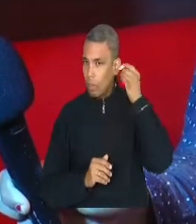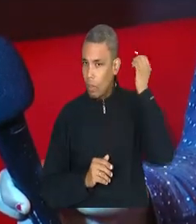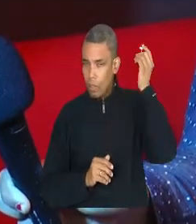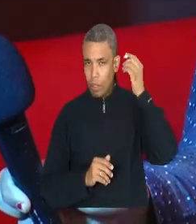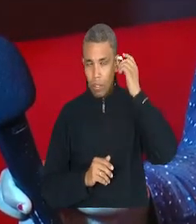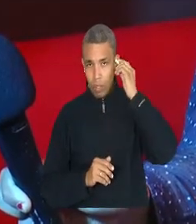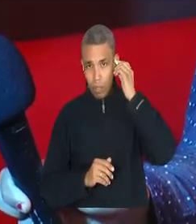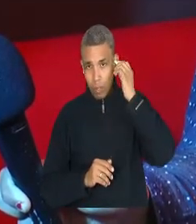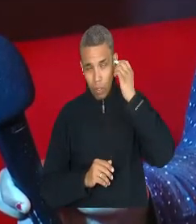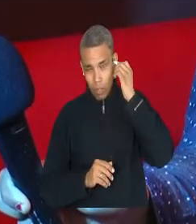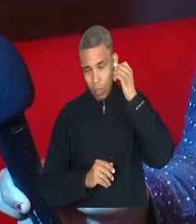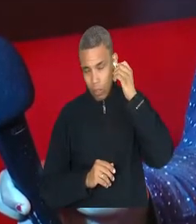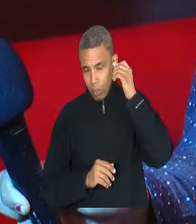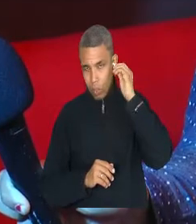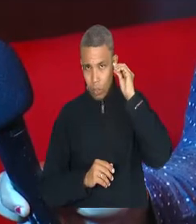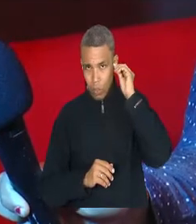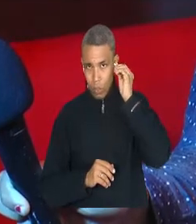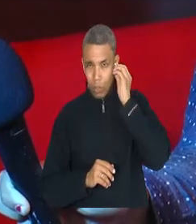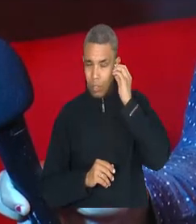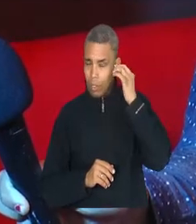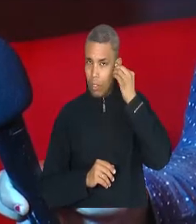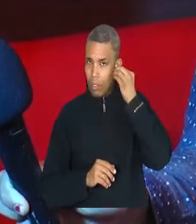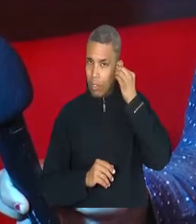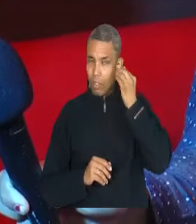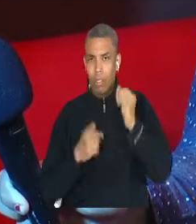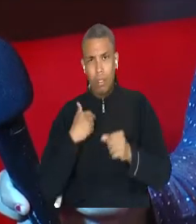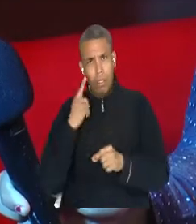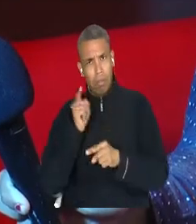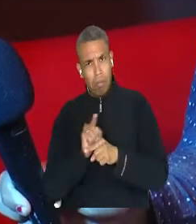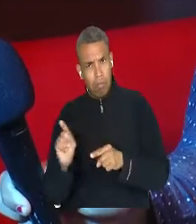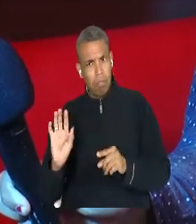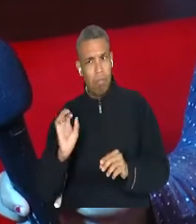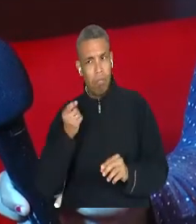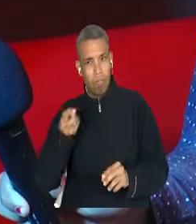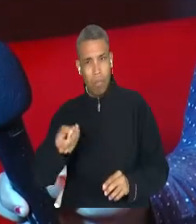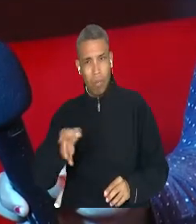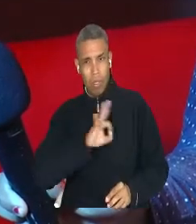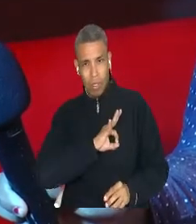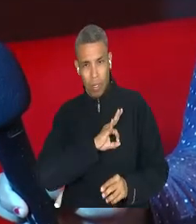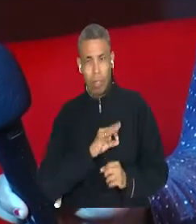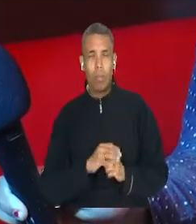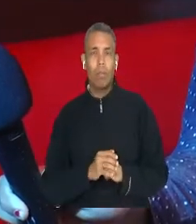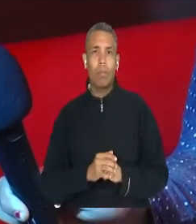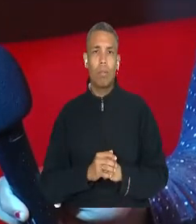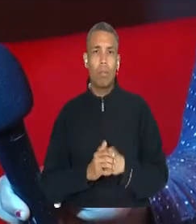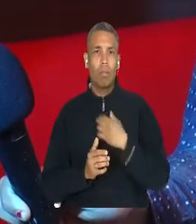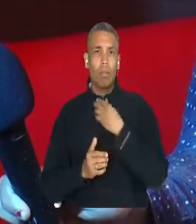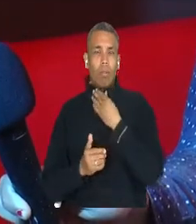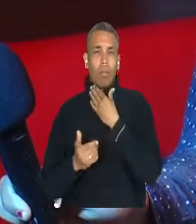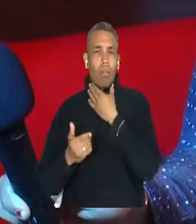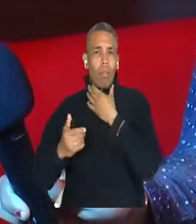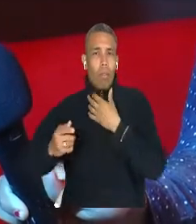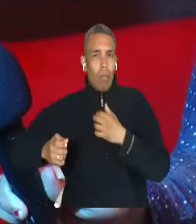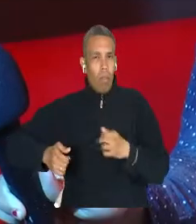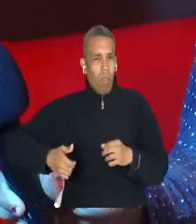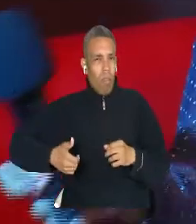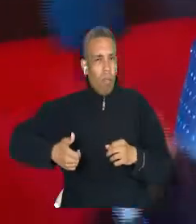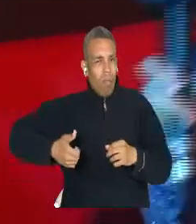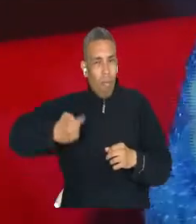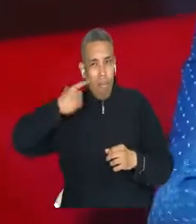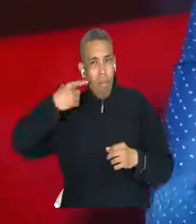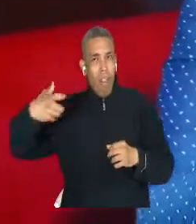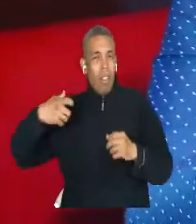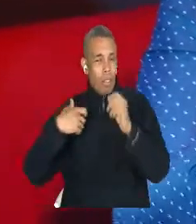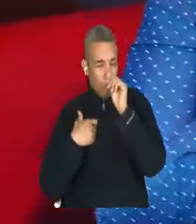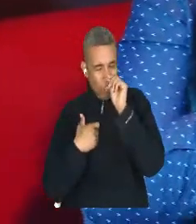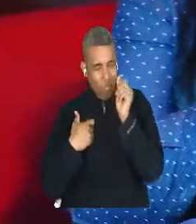semana, y el día sábado que vamos a estar haciendo como el evento principal de nuestro tercer aniversario.